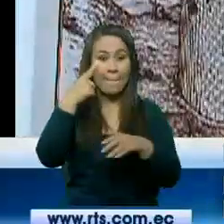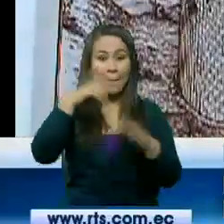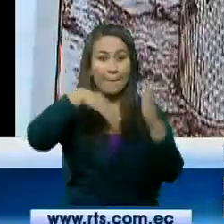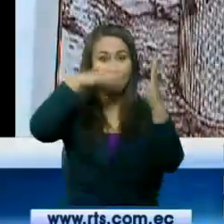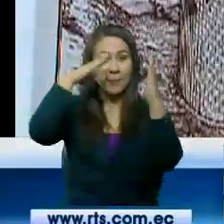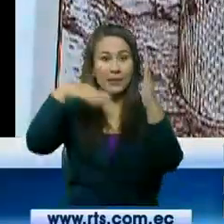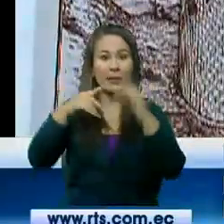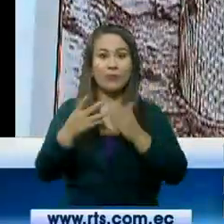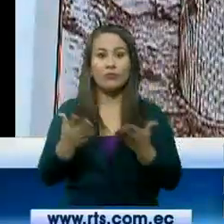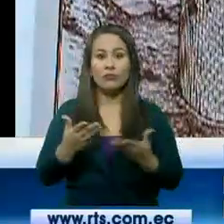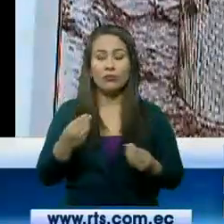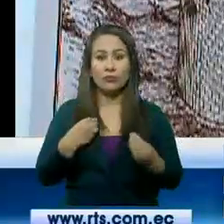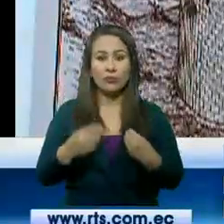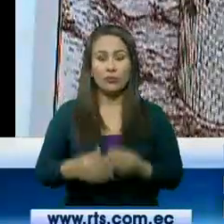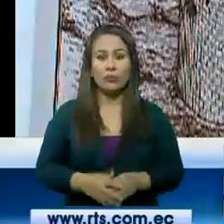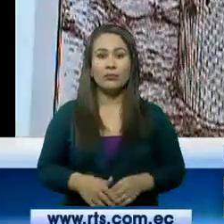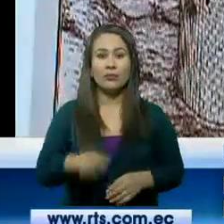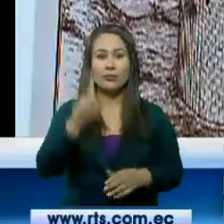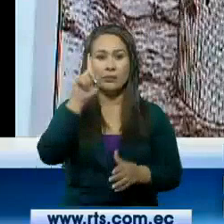año de